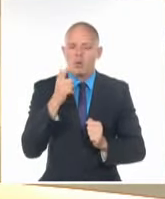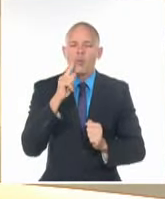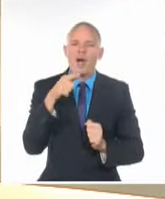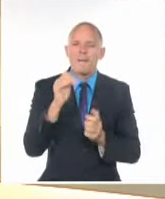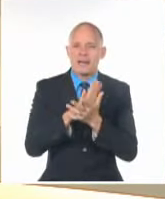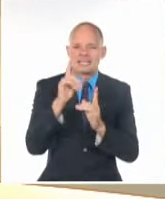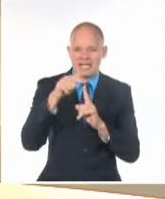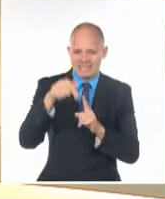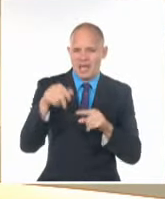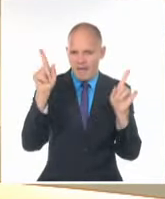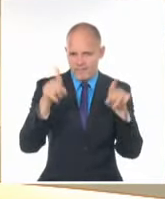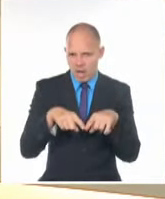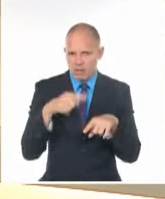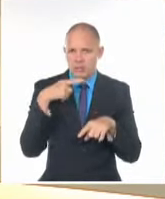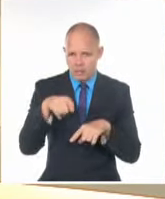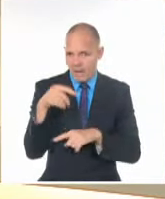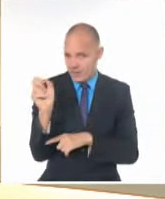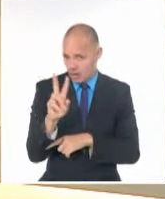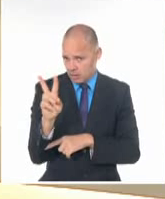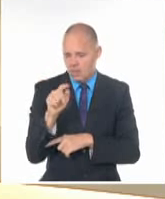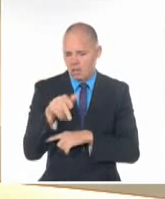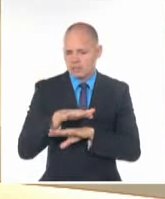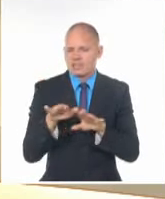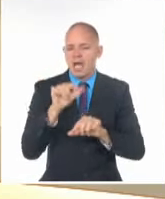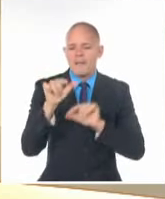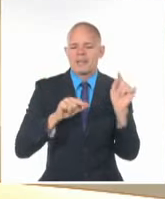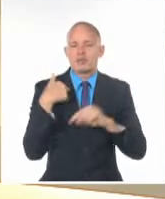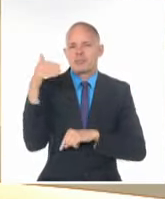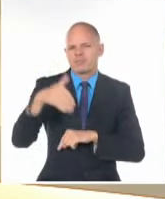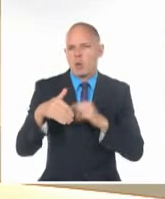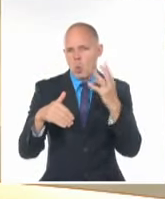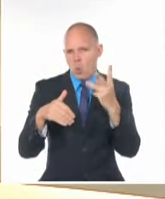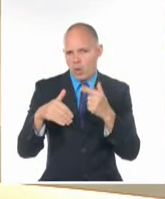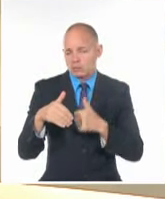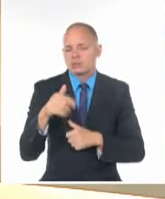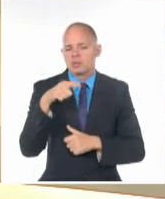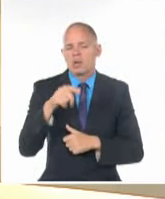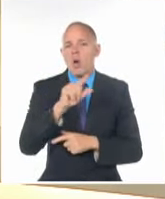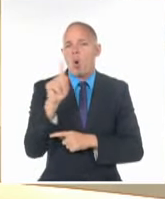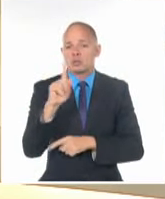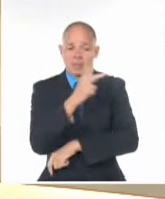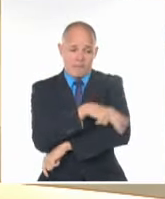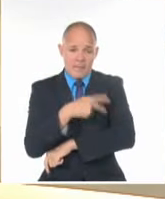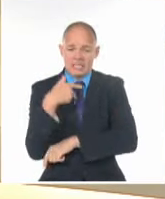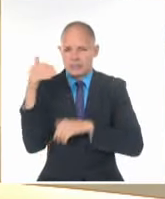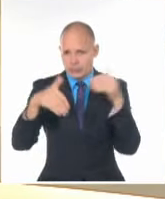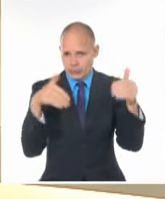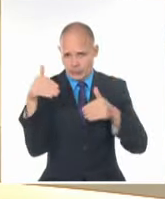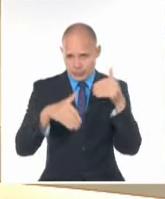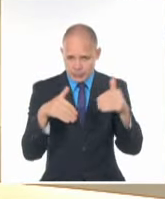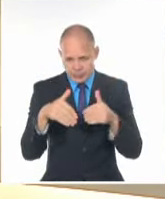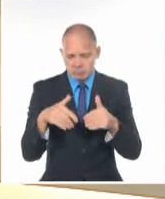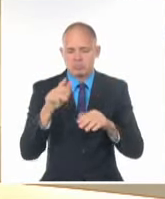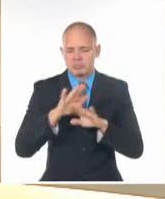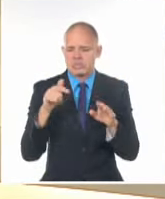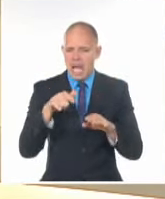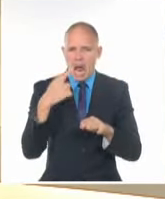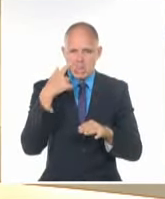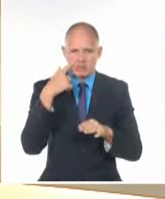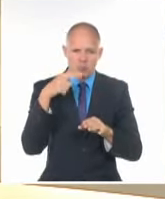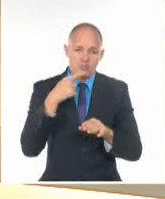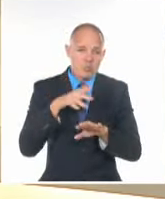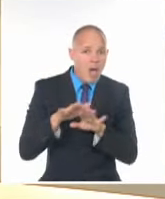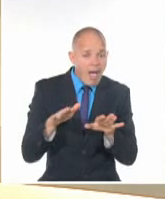de 11 países a fin de homenajear a Alberto Juan Torena, doble campeón olímpico. De acuerdo con el colega Alejandro Rodríguez, la lista